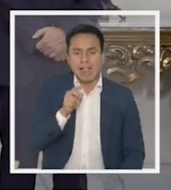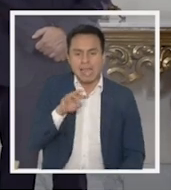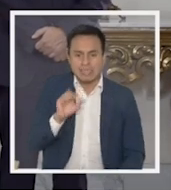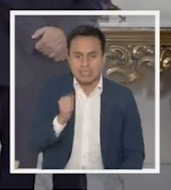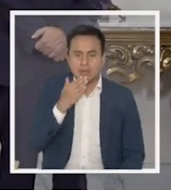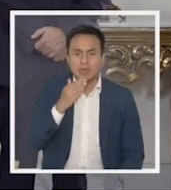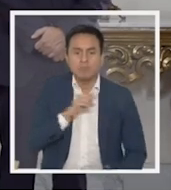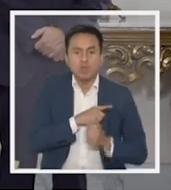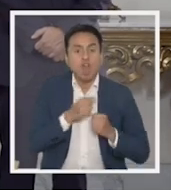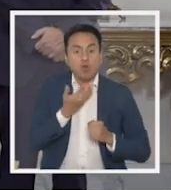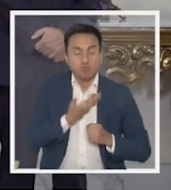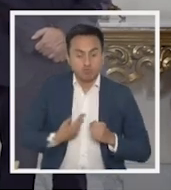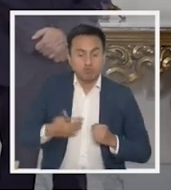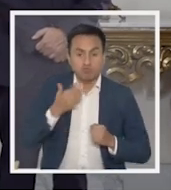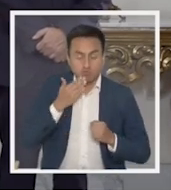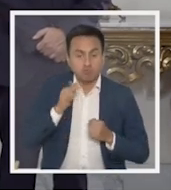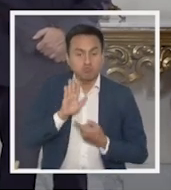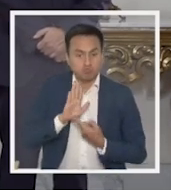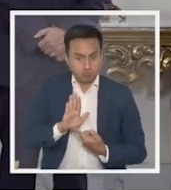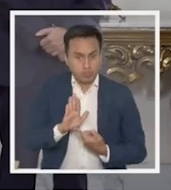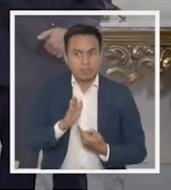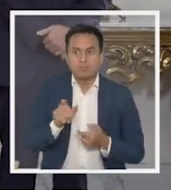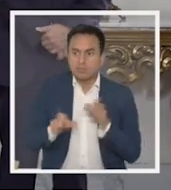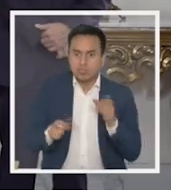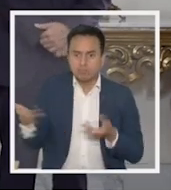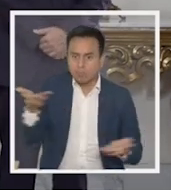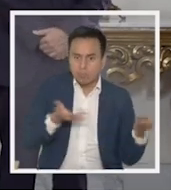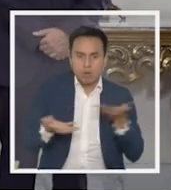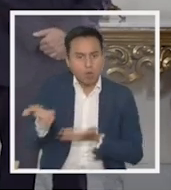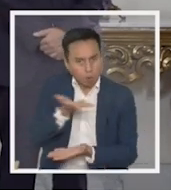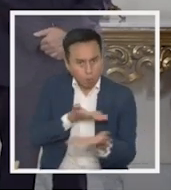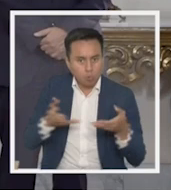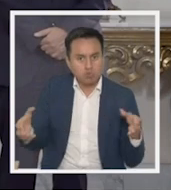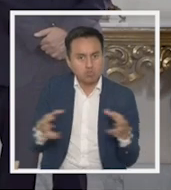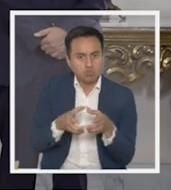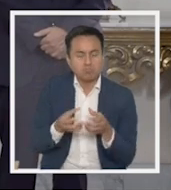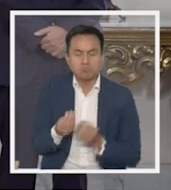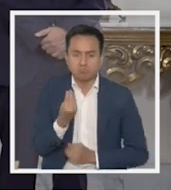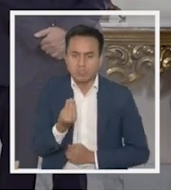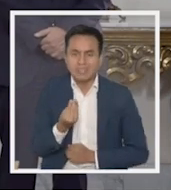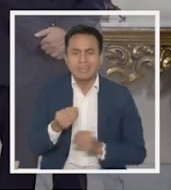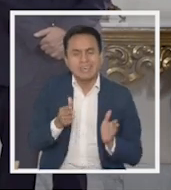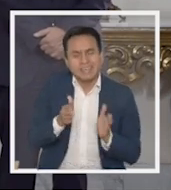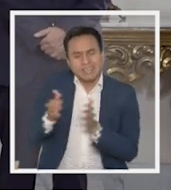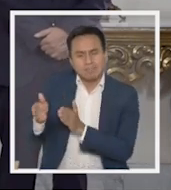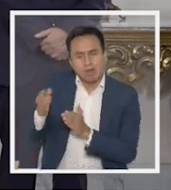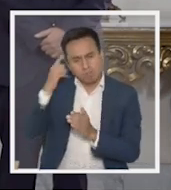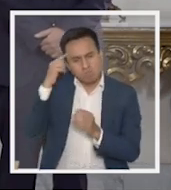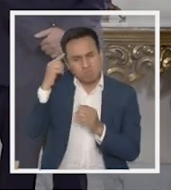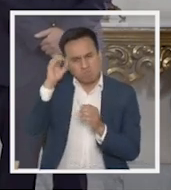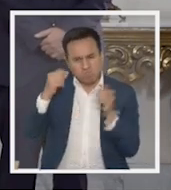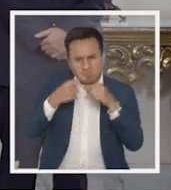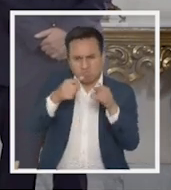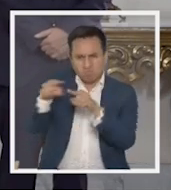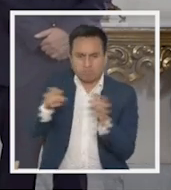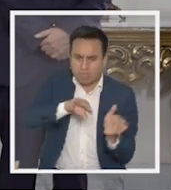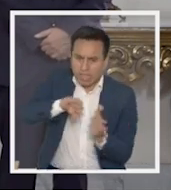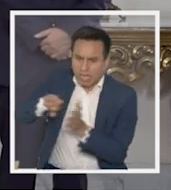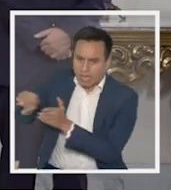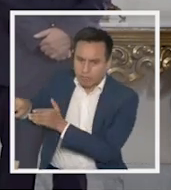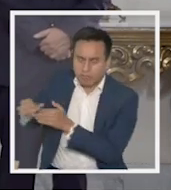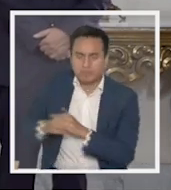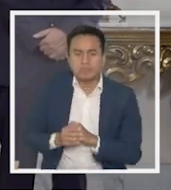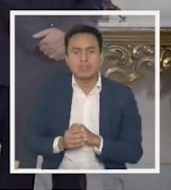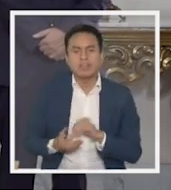en conjunto, dejando de lado las diferencias y estableciendo además agendas de prioridades que nos